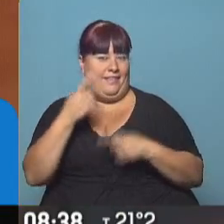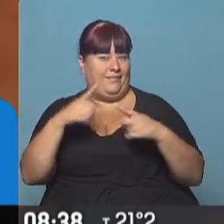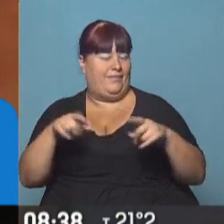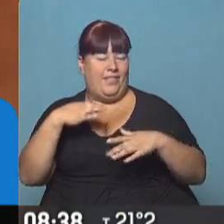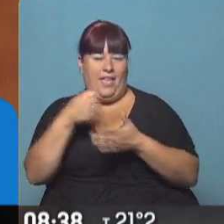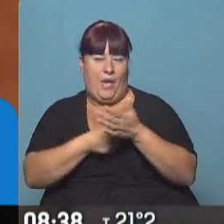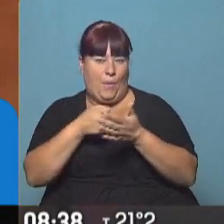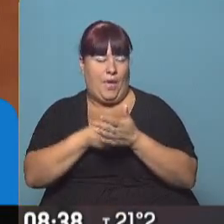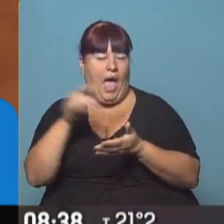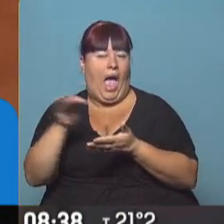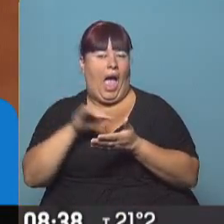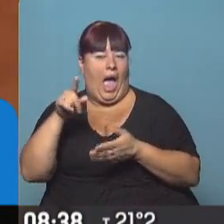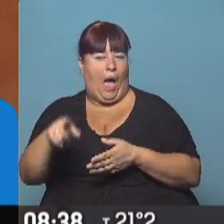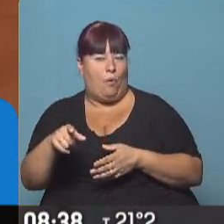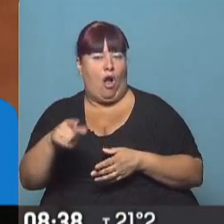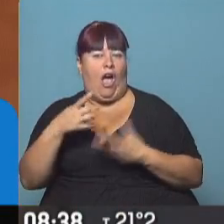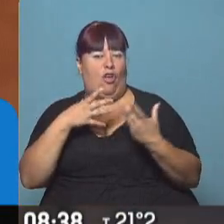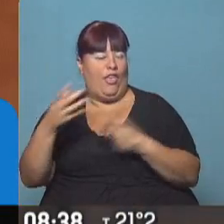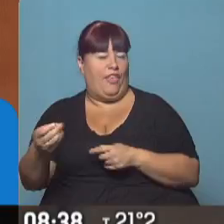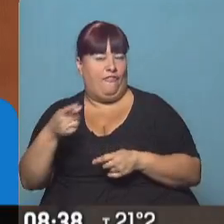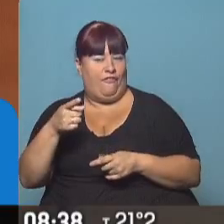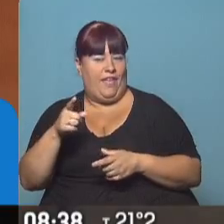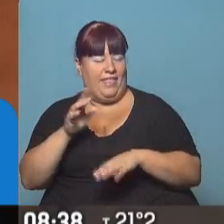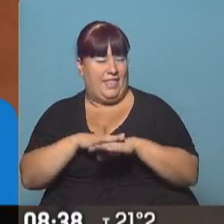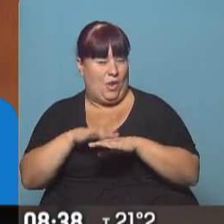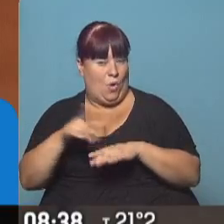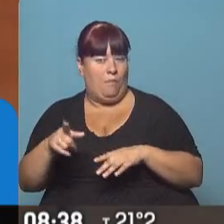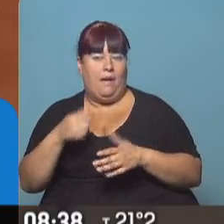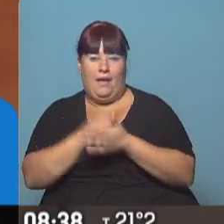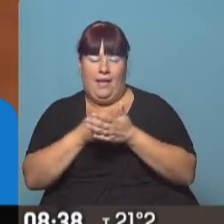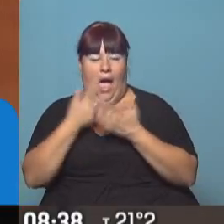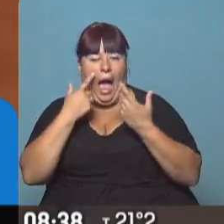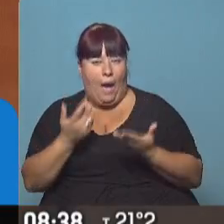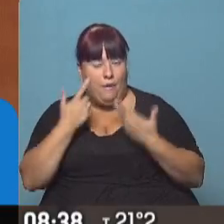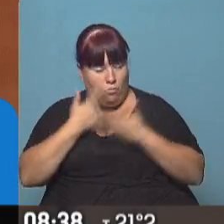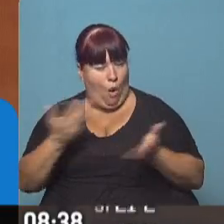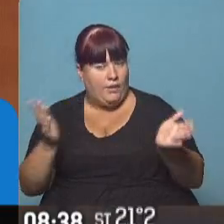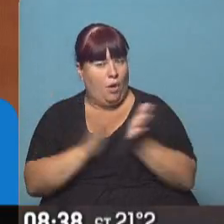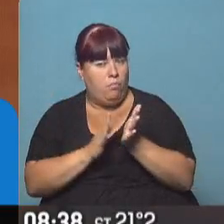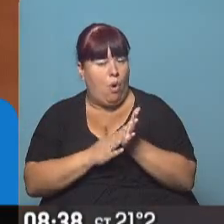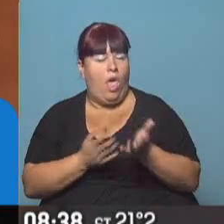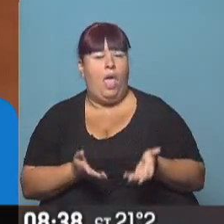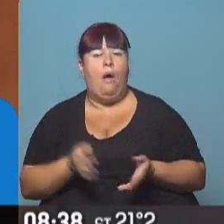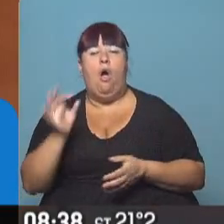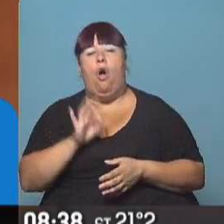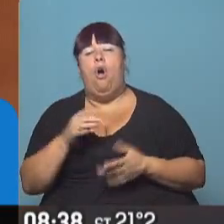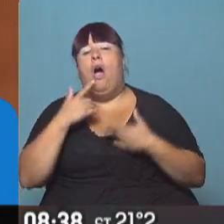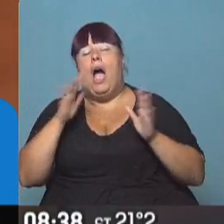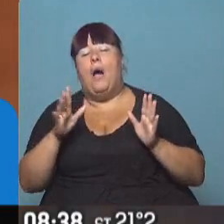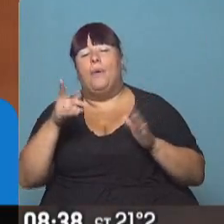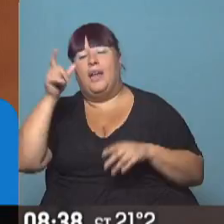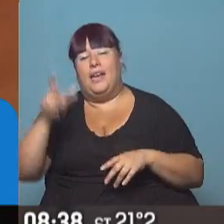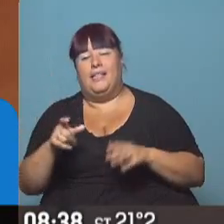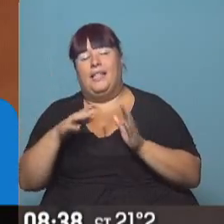desafío del abogado defensor del imputado, justamente poder demostrar o denostar justamente